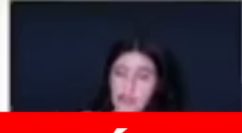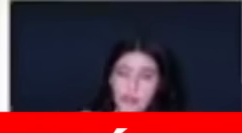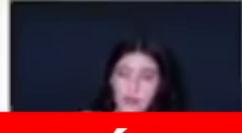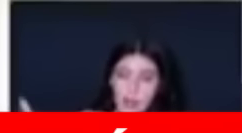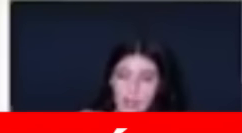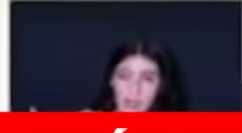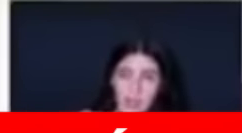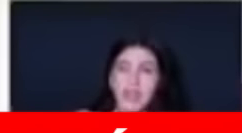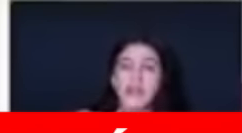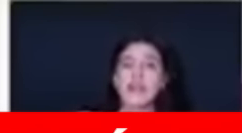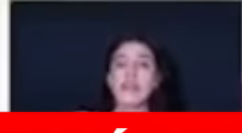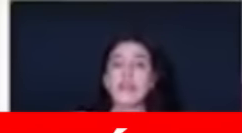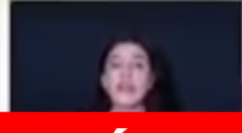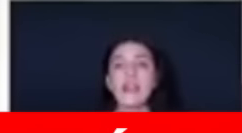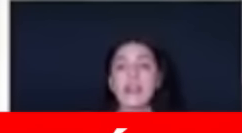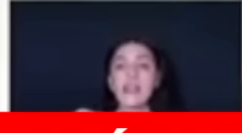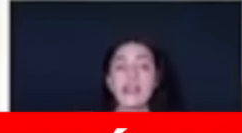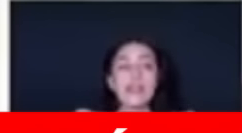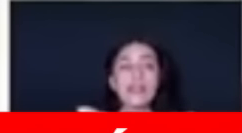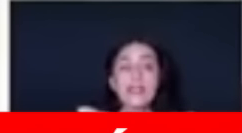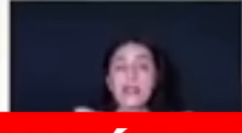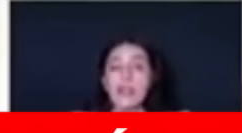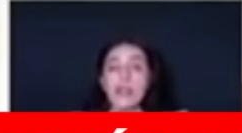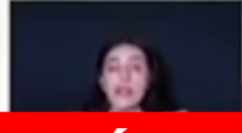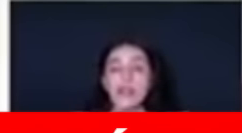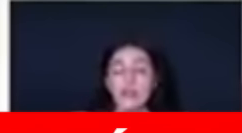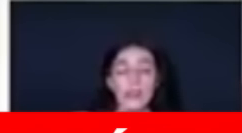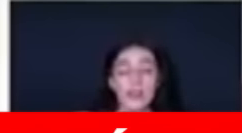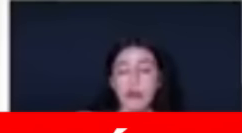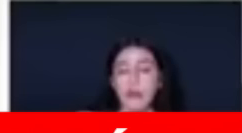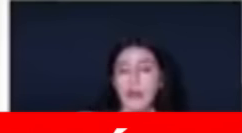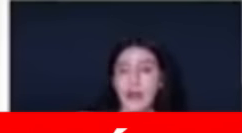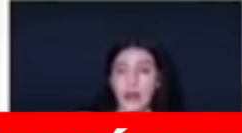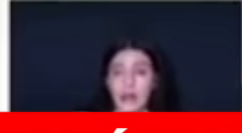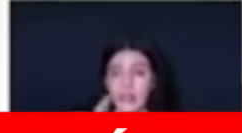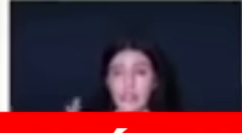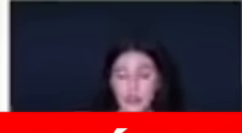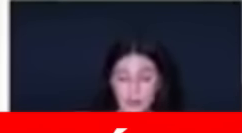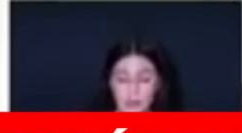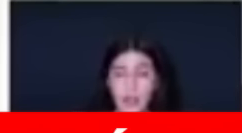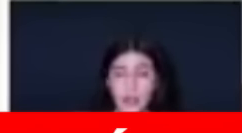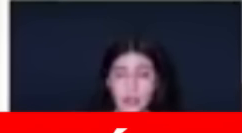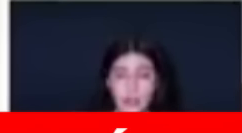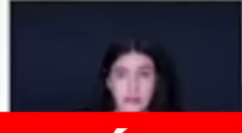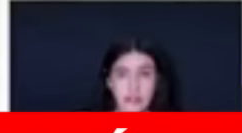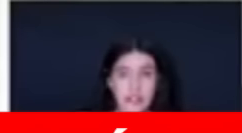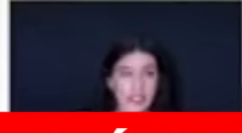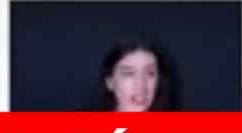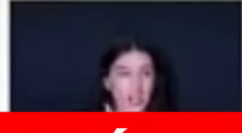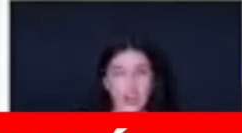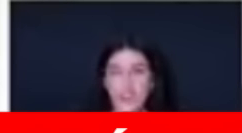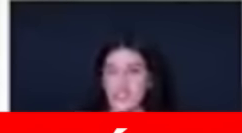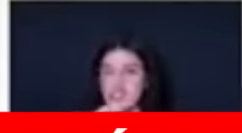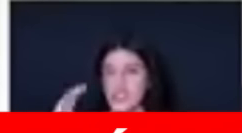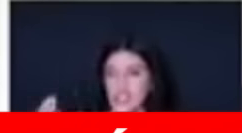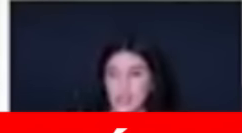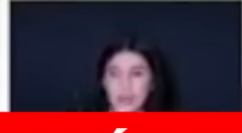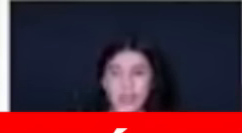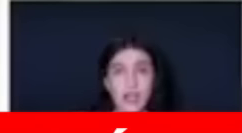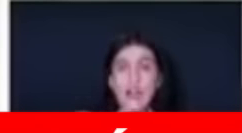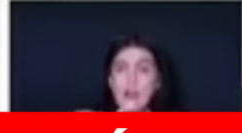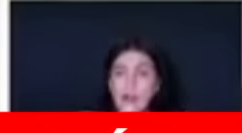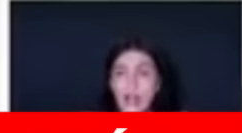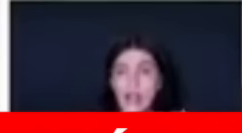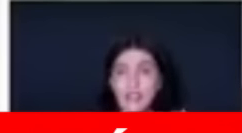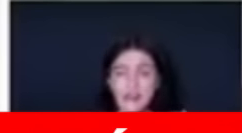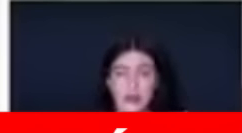lado estamos? ¿De qué lado estamos, Chihuahua? ¿De los delincuentes o de las